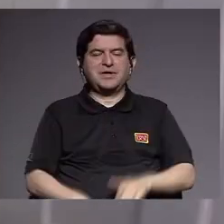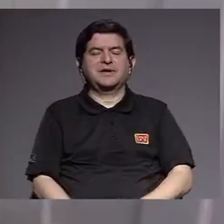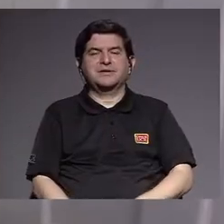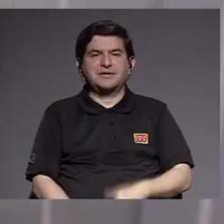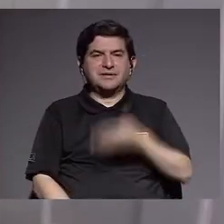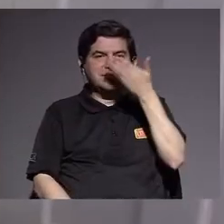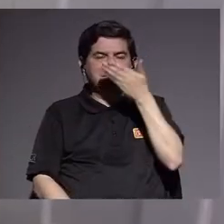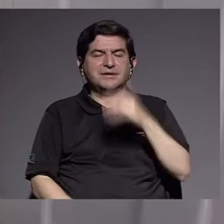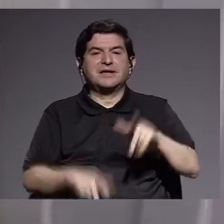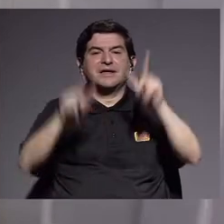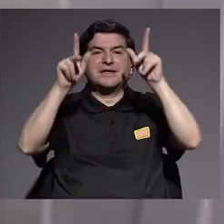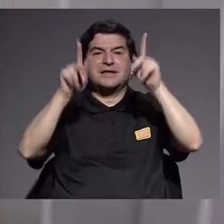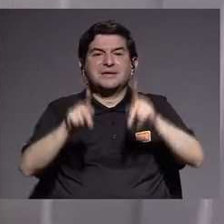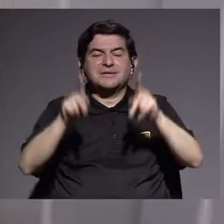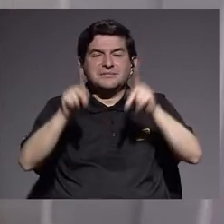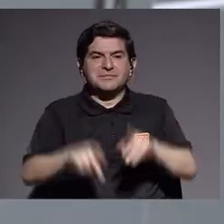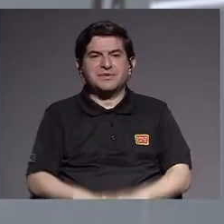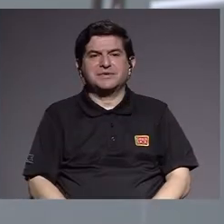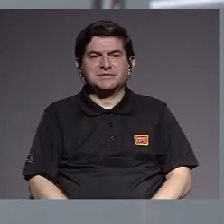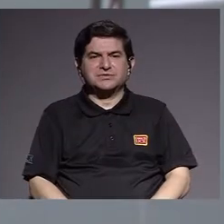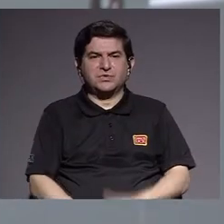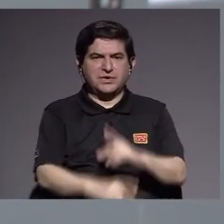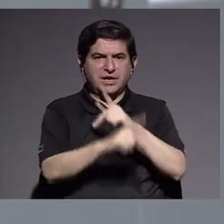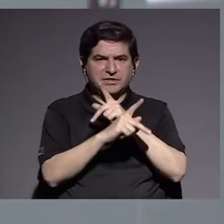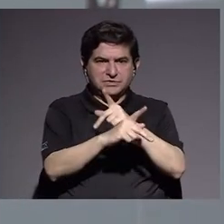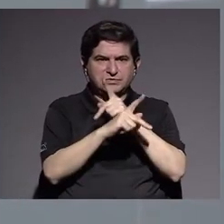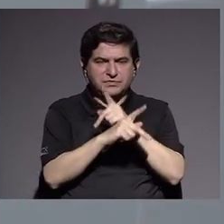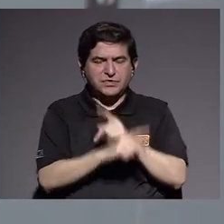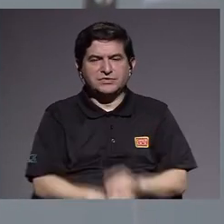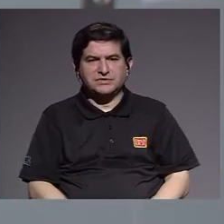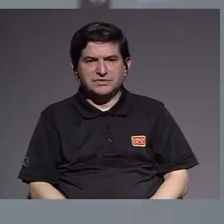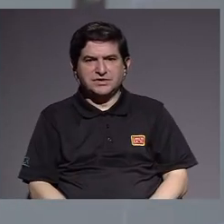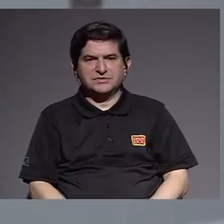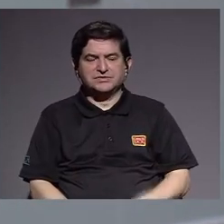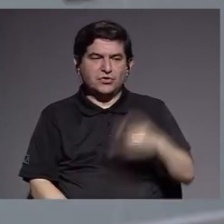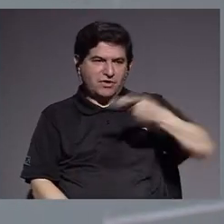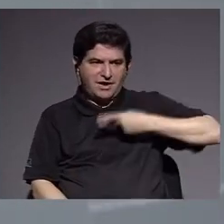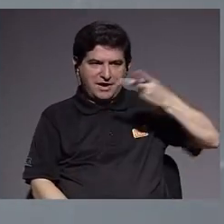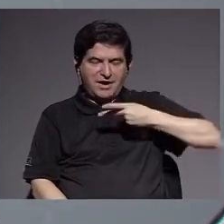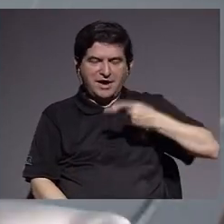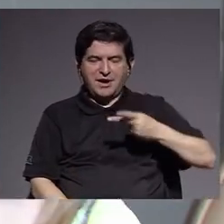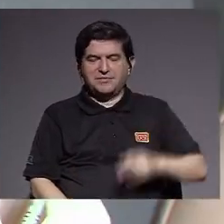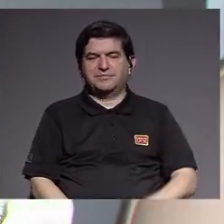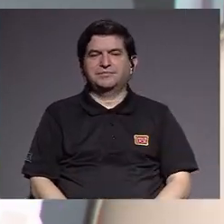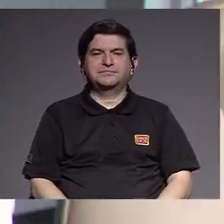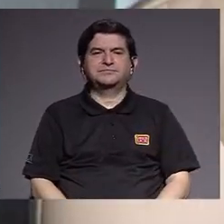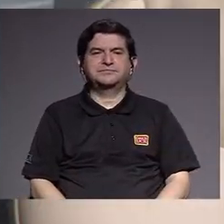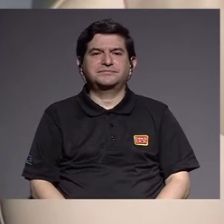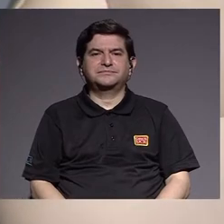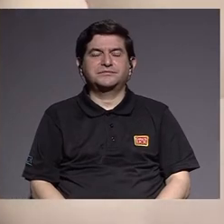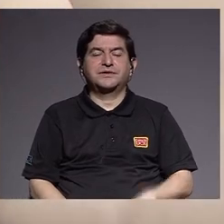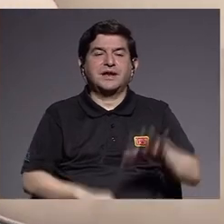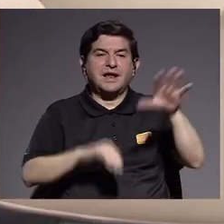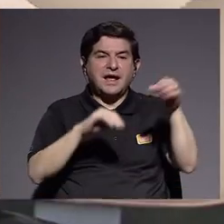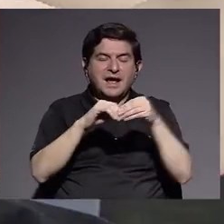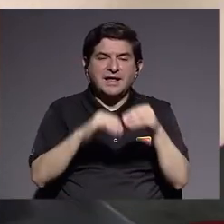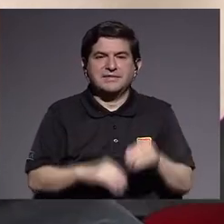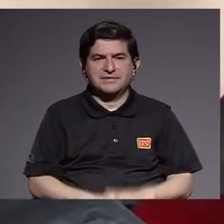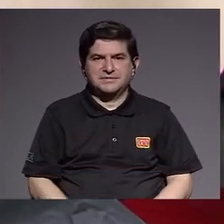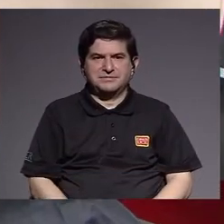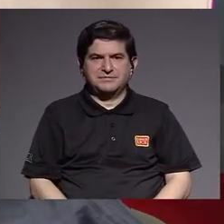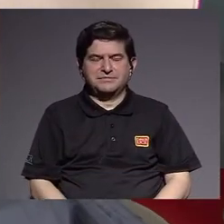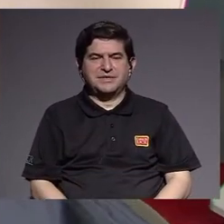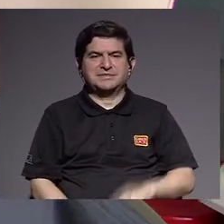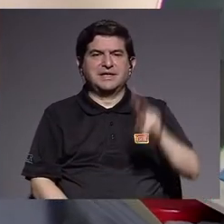nosotros proteger al paciente lo que respiramos y el paciente y nosotros protegernos de lo que esperamos del paciente y viceversa ahora y